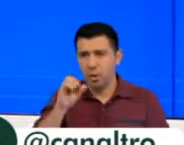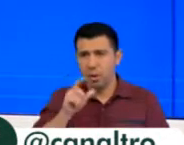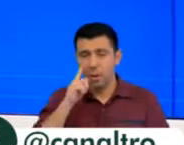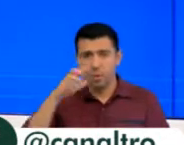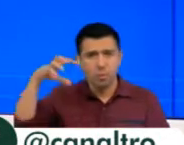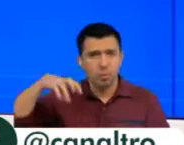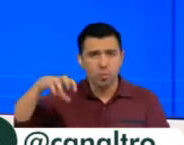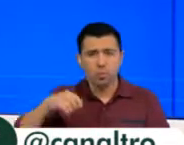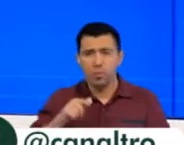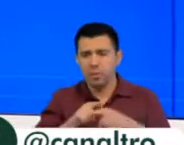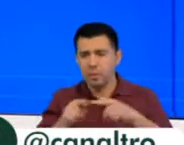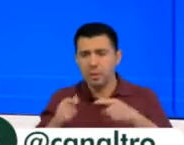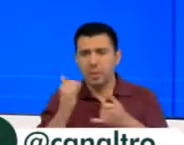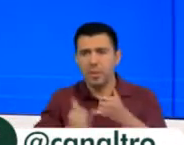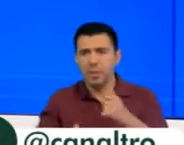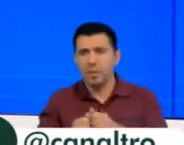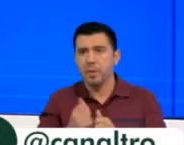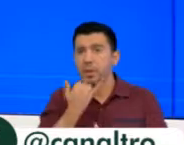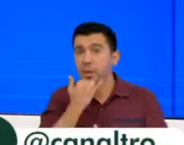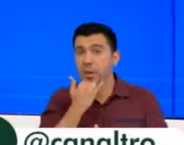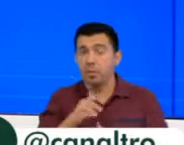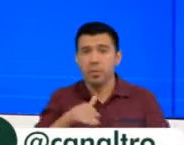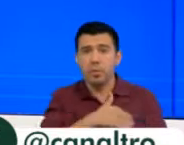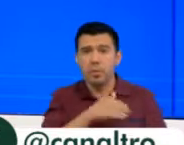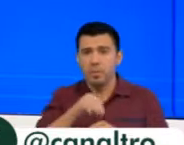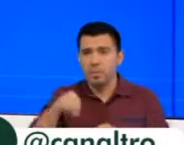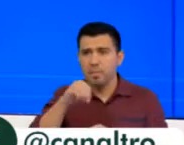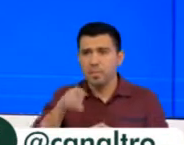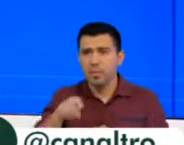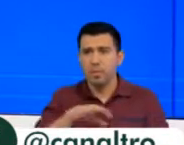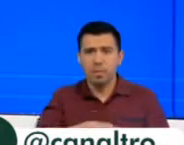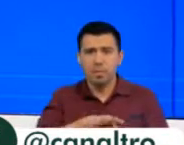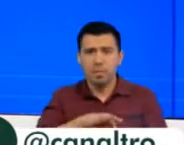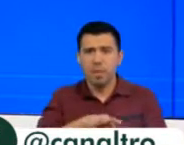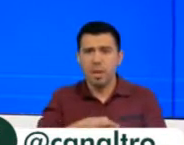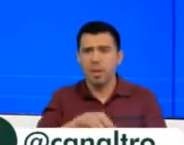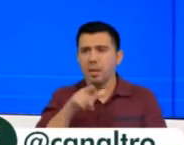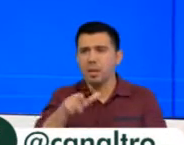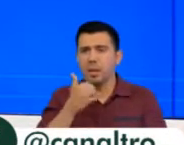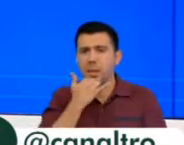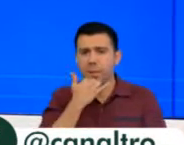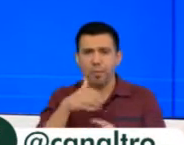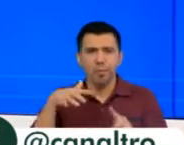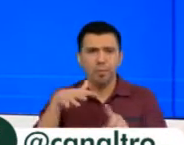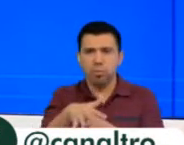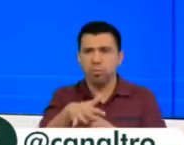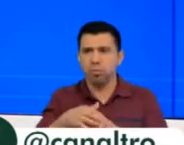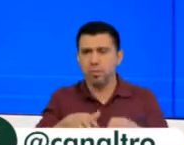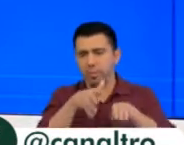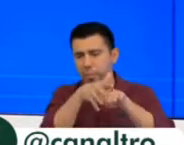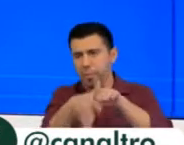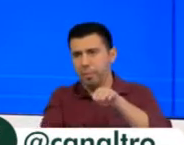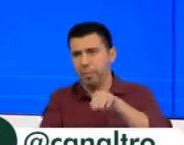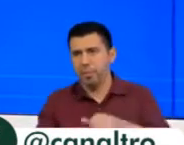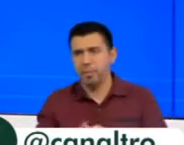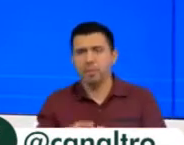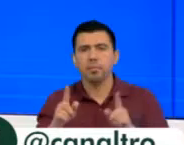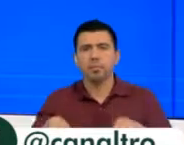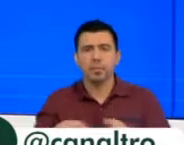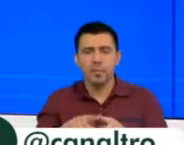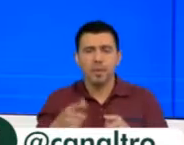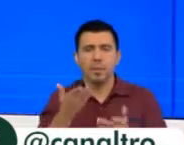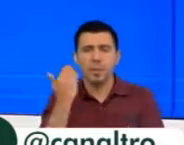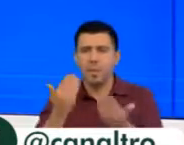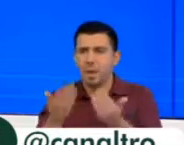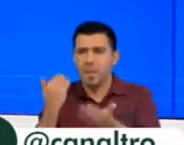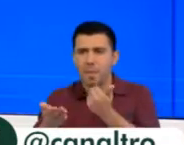el pasado fin de semana, donde una misión médica fue víctima de los deslizamientos, obligando así a una evacuación de los